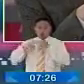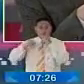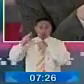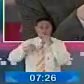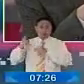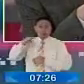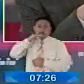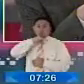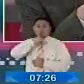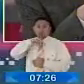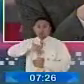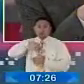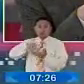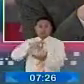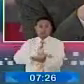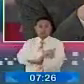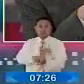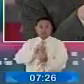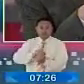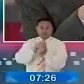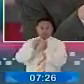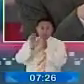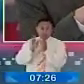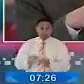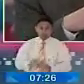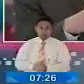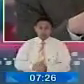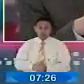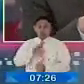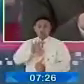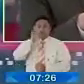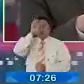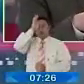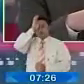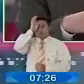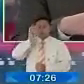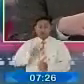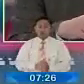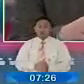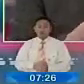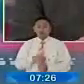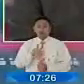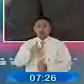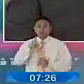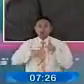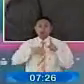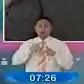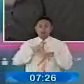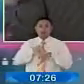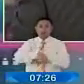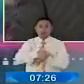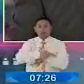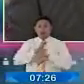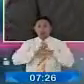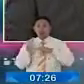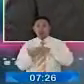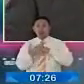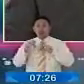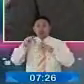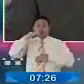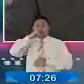en Manabí dentro del proyecto de reconstrucción. Ahí tenemos cuatro hospitales, uno en Pedernales, Bahía,